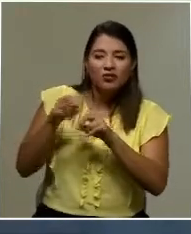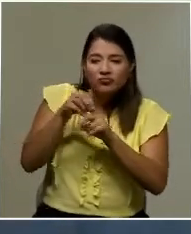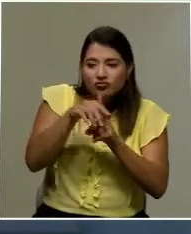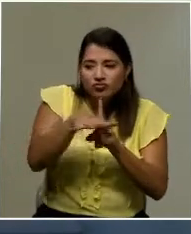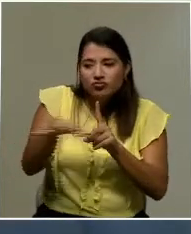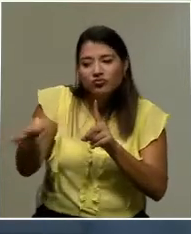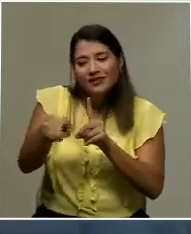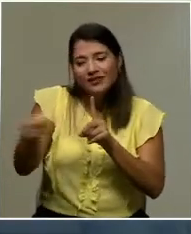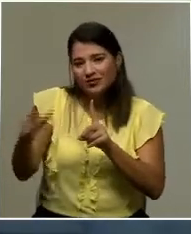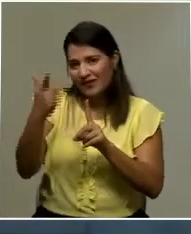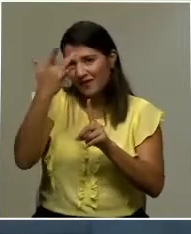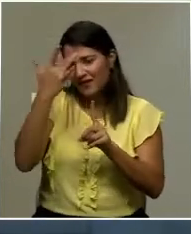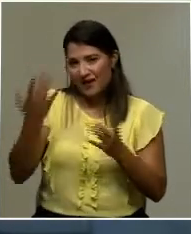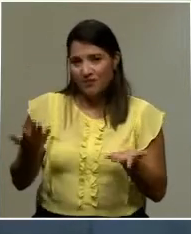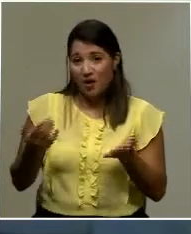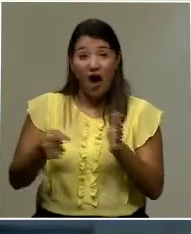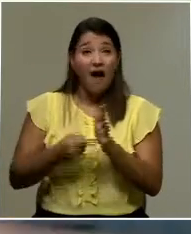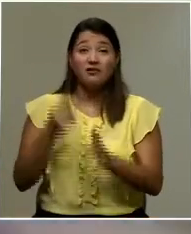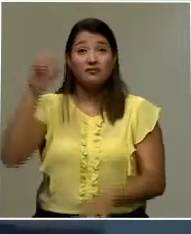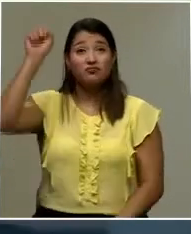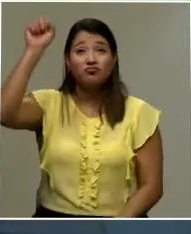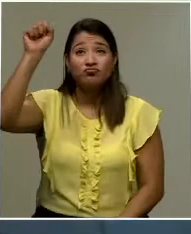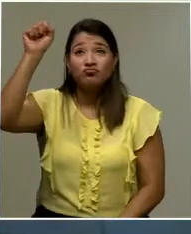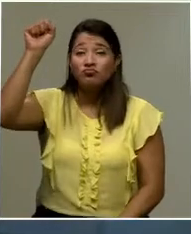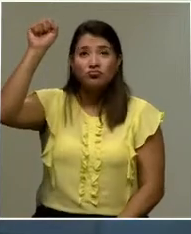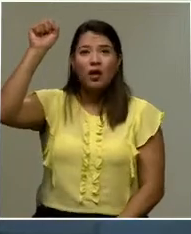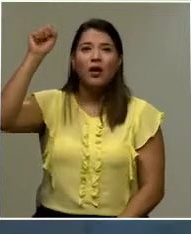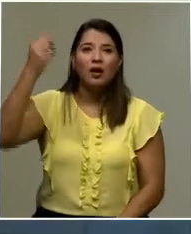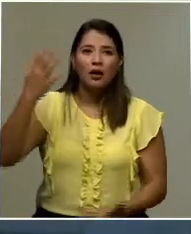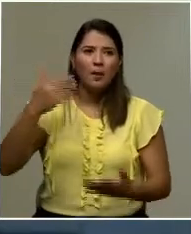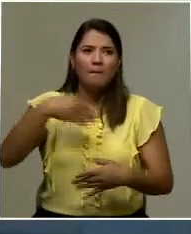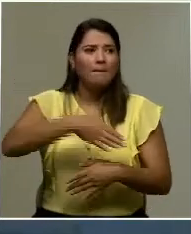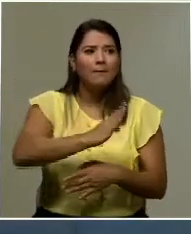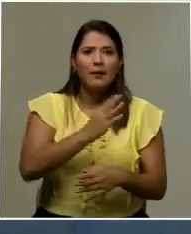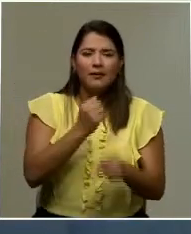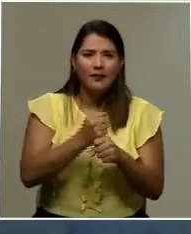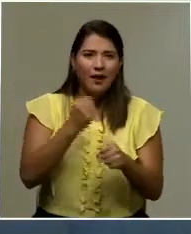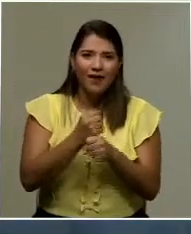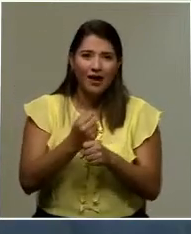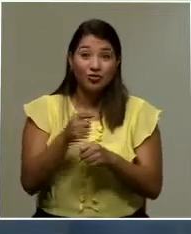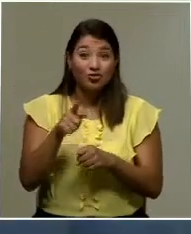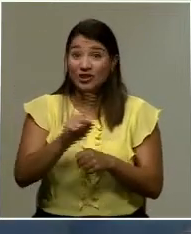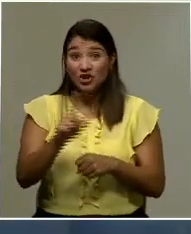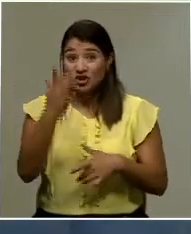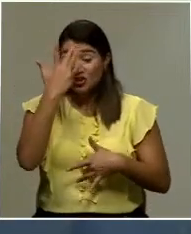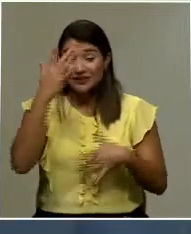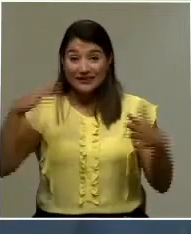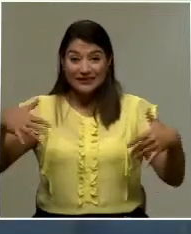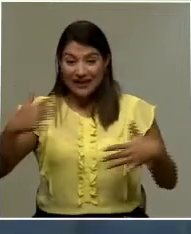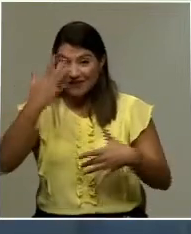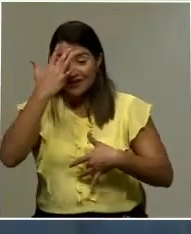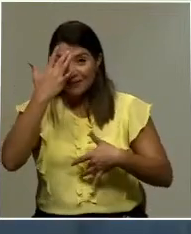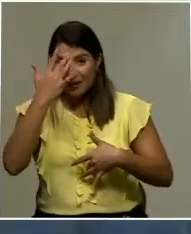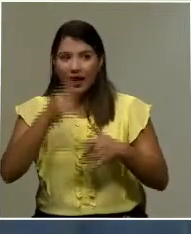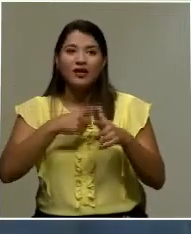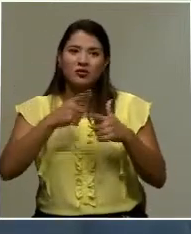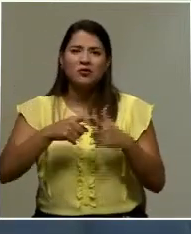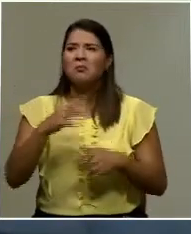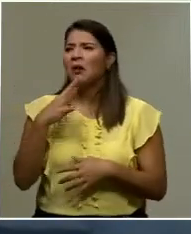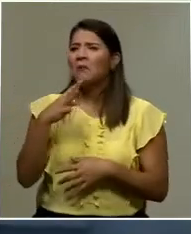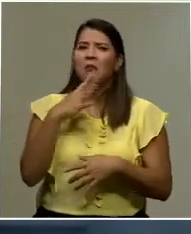vas en el transporte y no sabes que estás contagiado y contagias, ¿no? Este es el problema. El primer SARS, el del